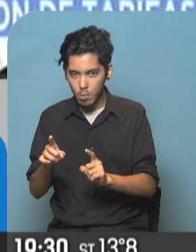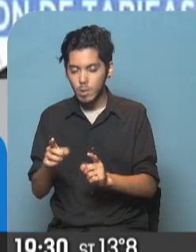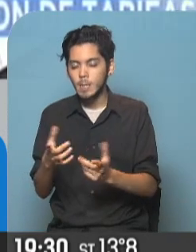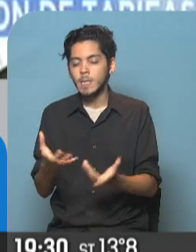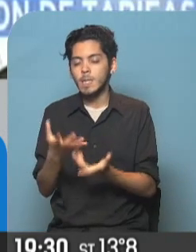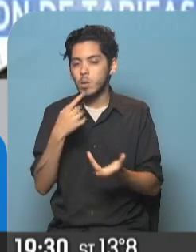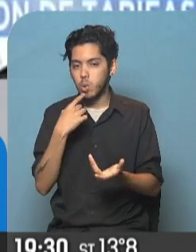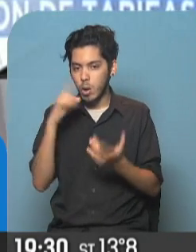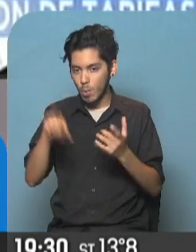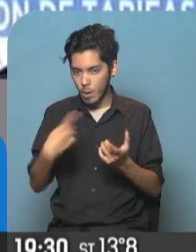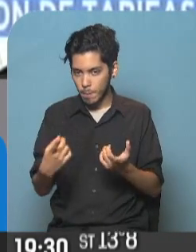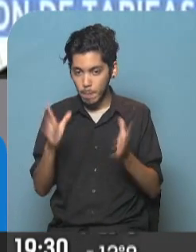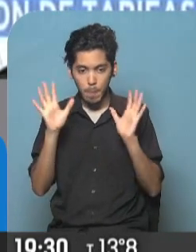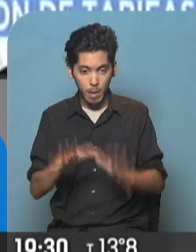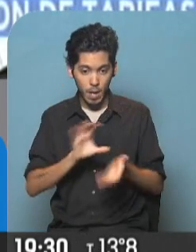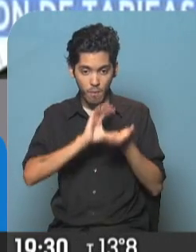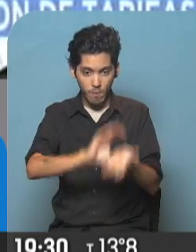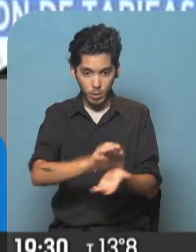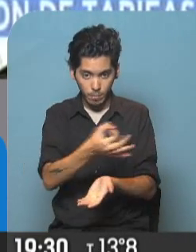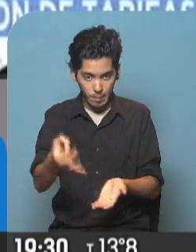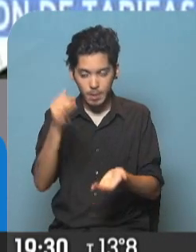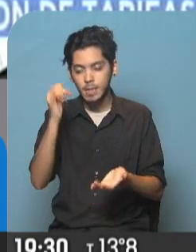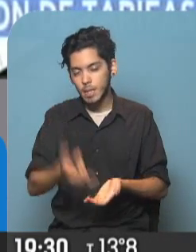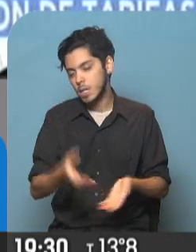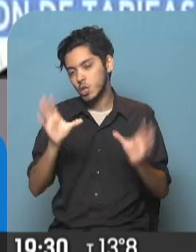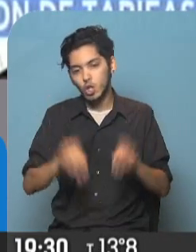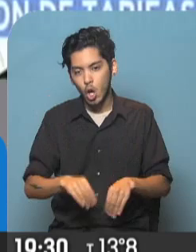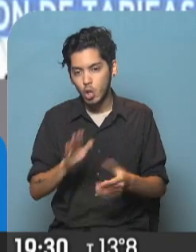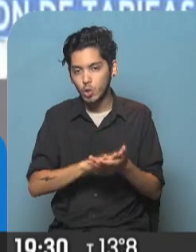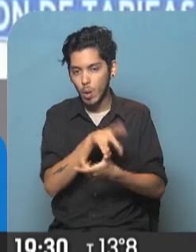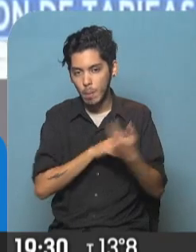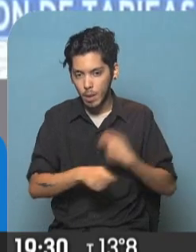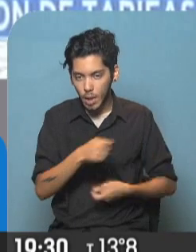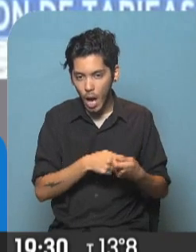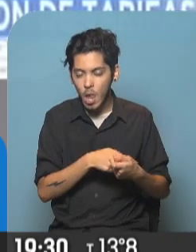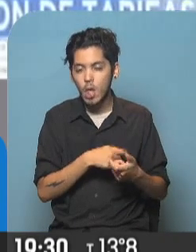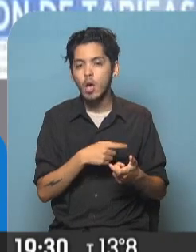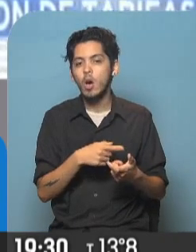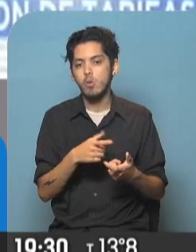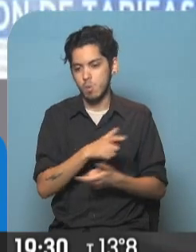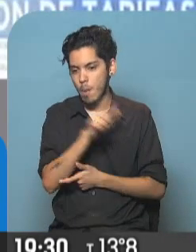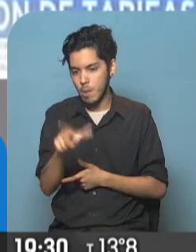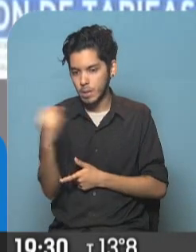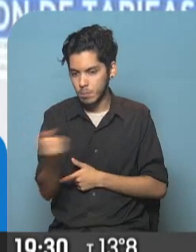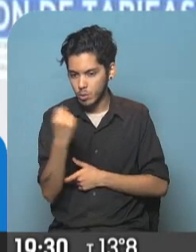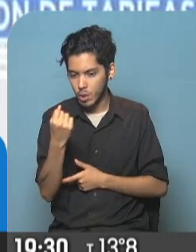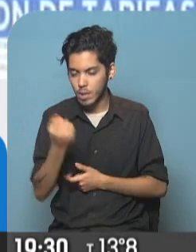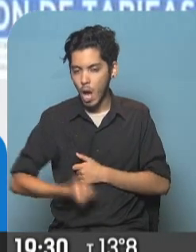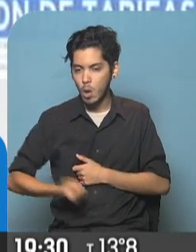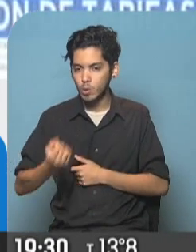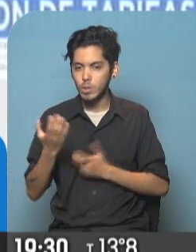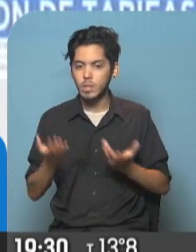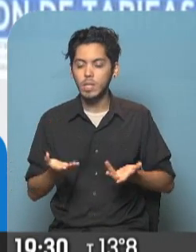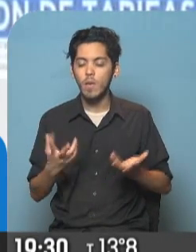dudas raros se detendrían las inversiones y se deterioraría toda la percepción del mercado donde buena parte del ajuste fiscal que se